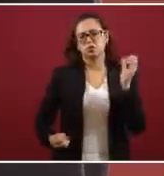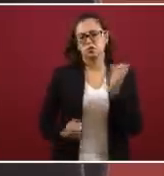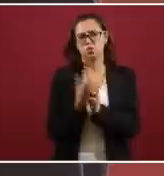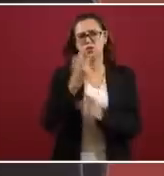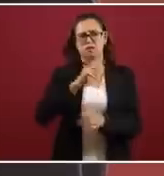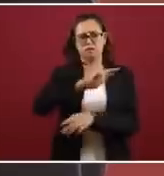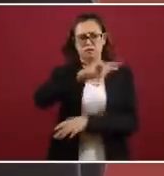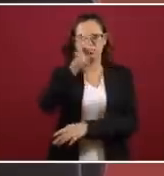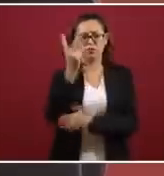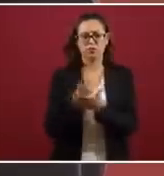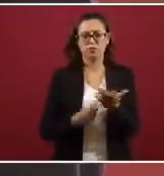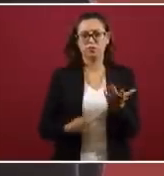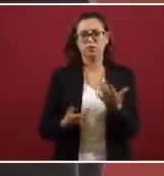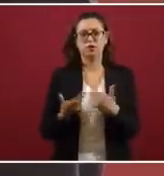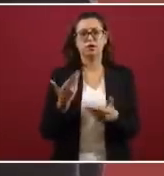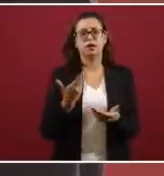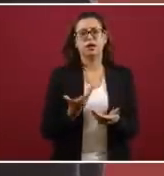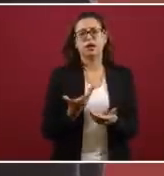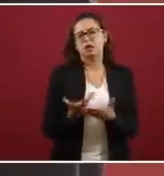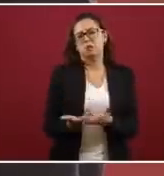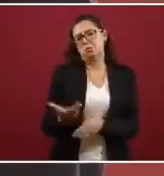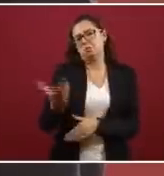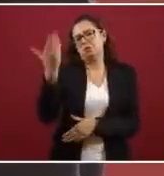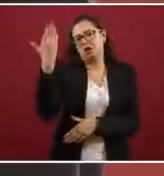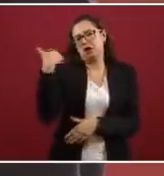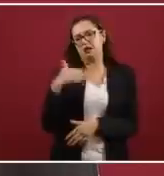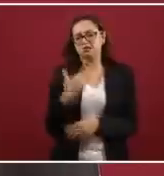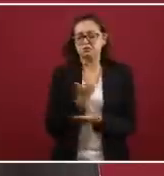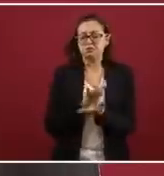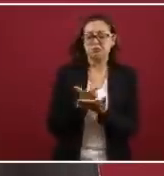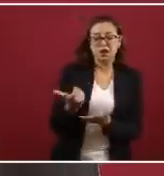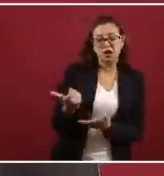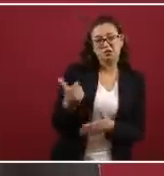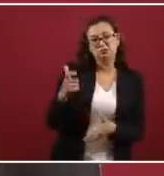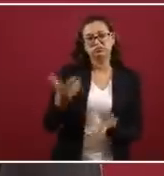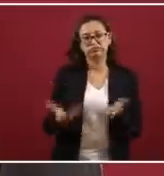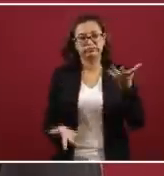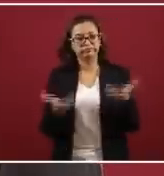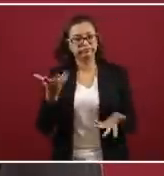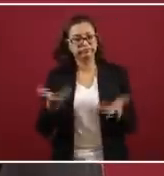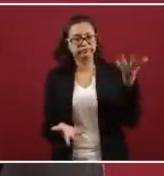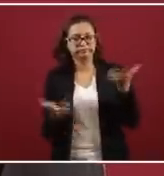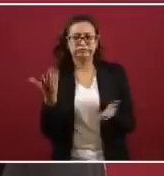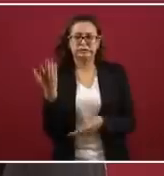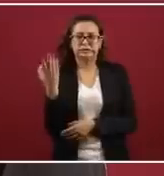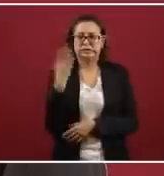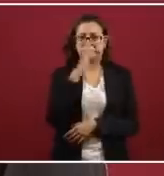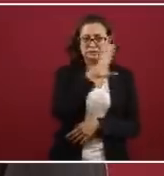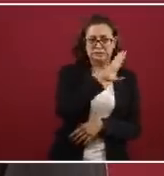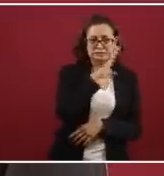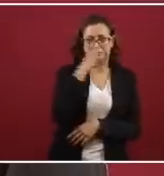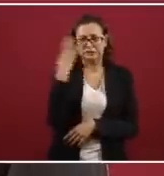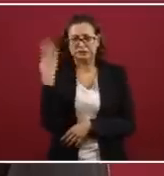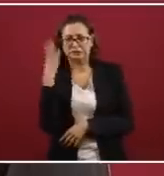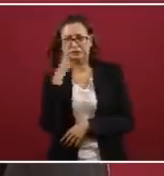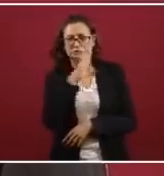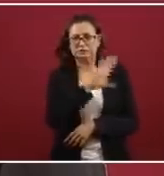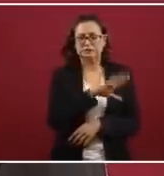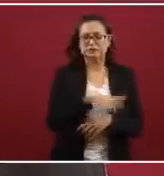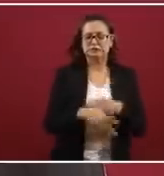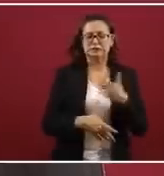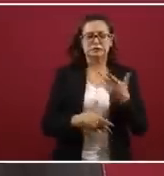no se aplicaban precios de garantía, llevaban mucho